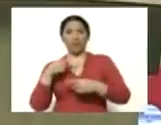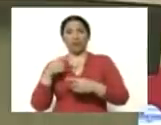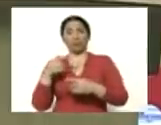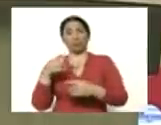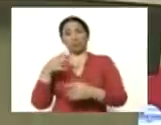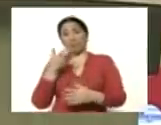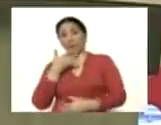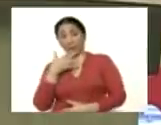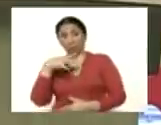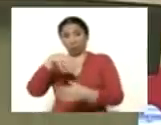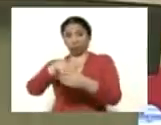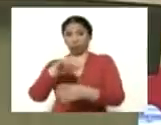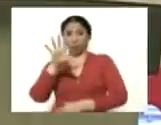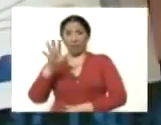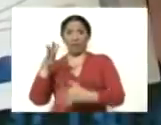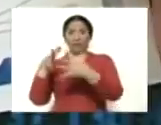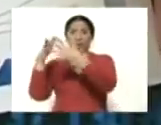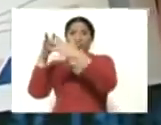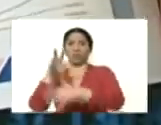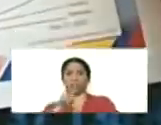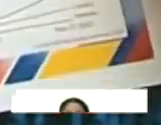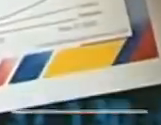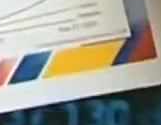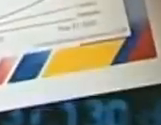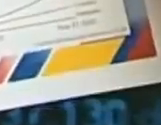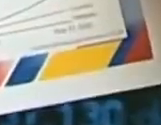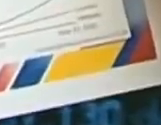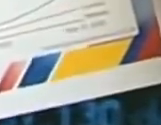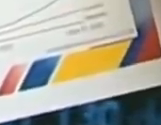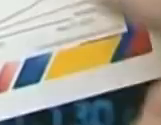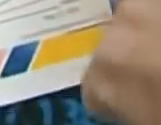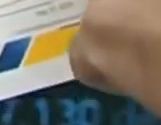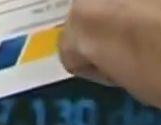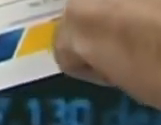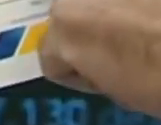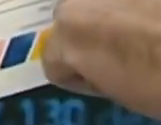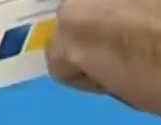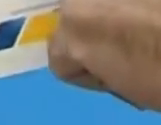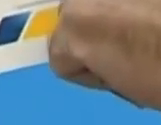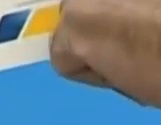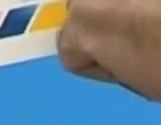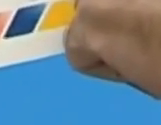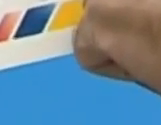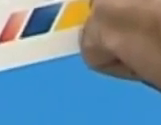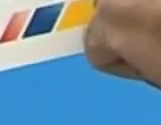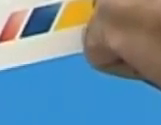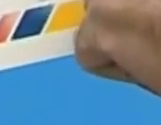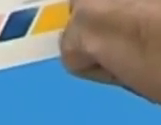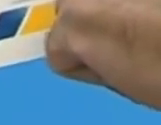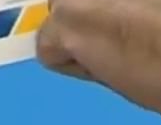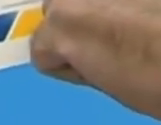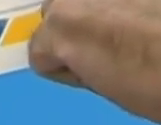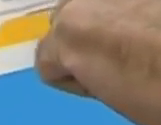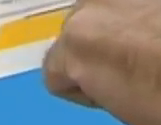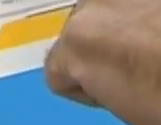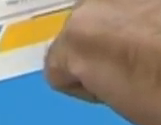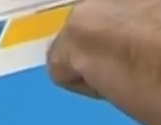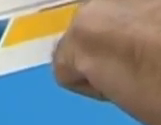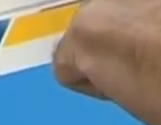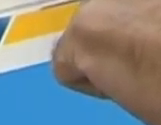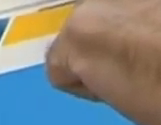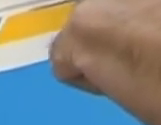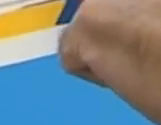caso de Estados Unidos son 299 muertes por millón de habitantes, le sigue Ecuador con 181 muertes por millón de